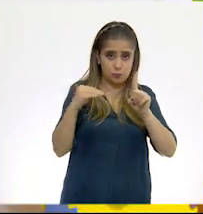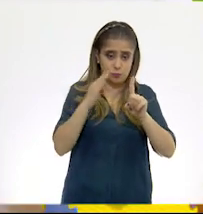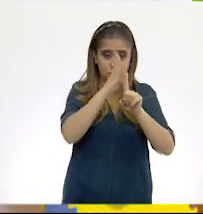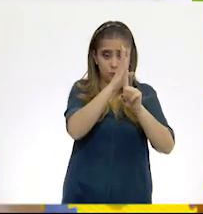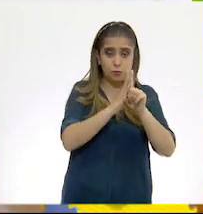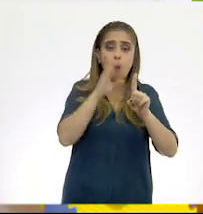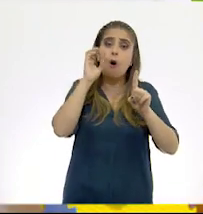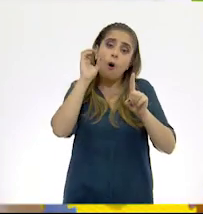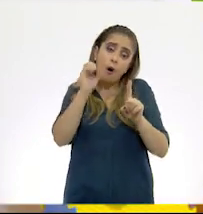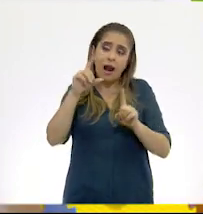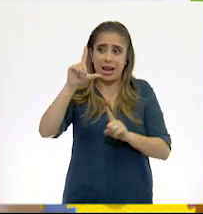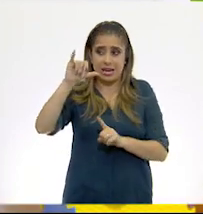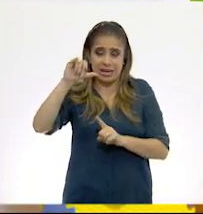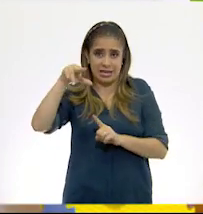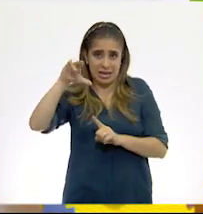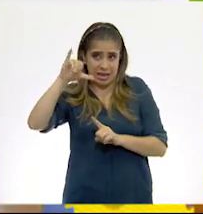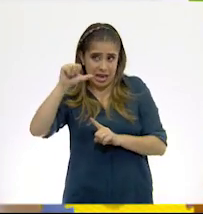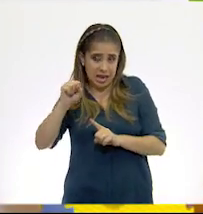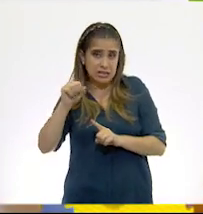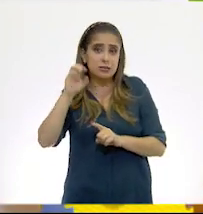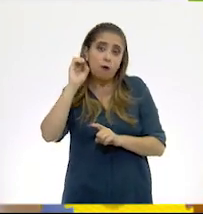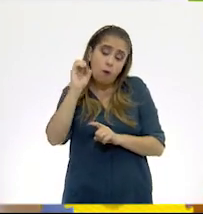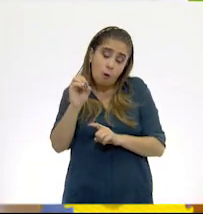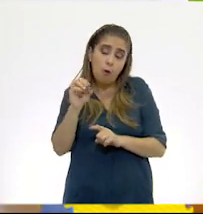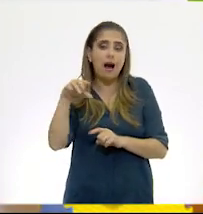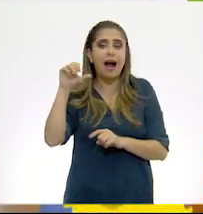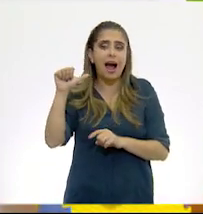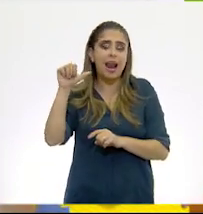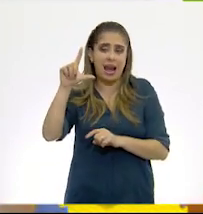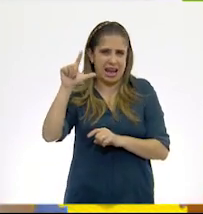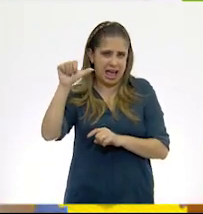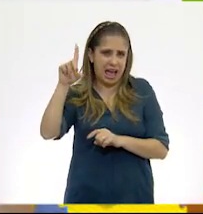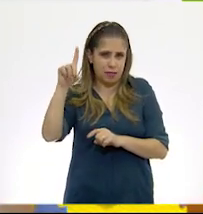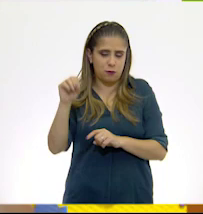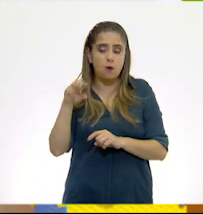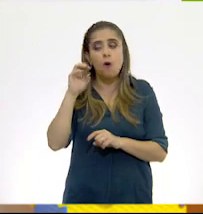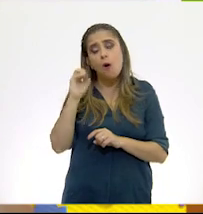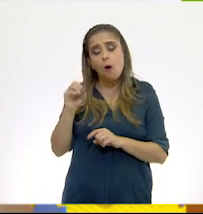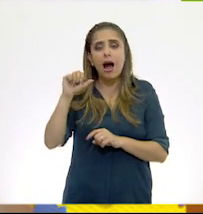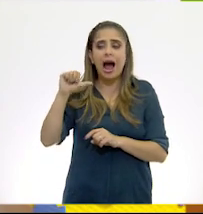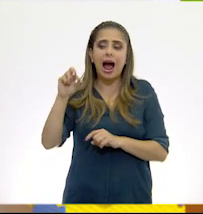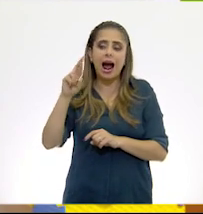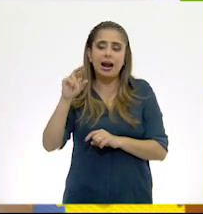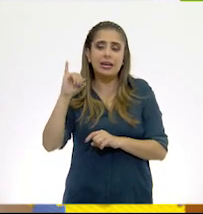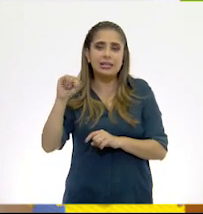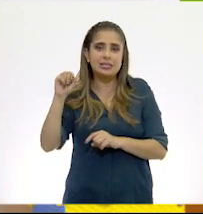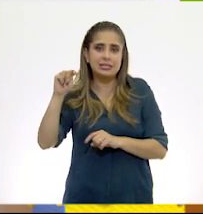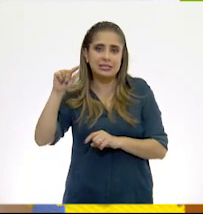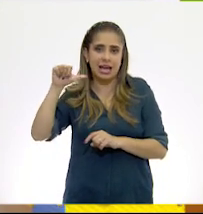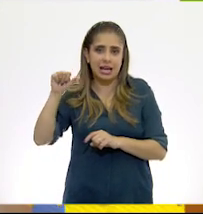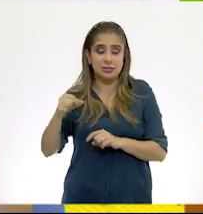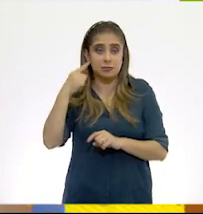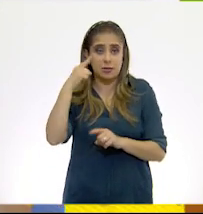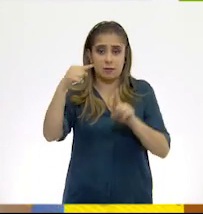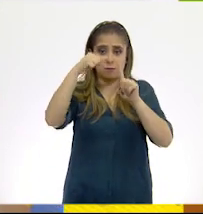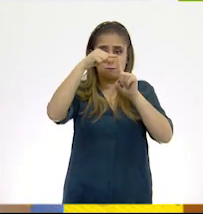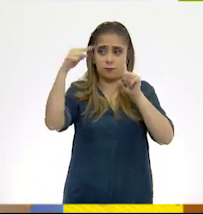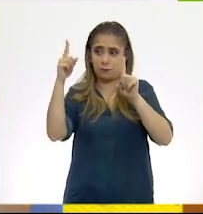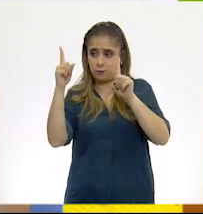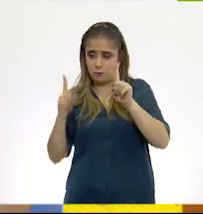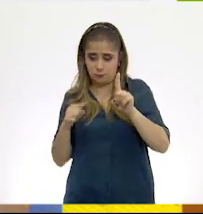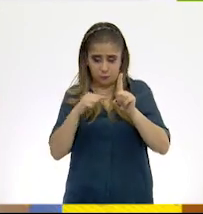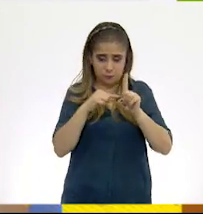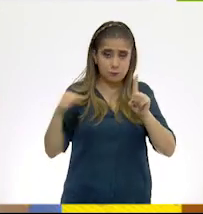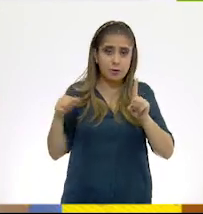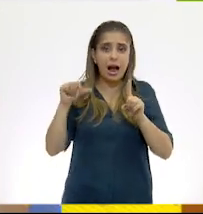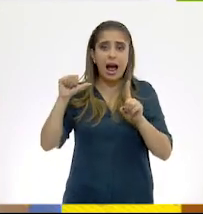o aristas. Uh-huh. Recuerden, niñas y niños, vamos a empezar a esta palabra nueva para ustedes, se llama aristas, o líneas es lo